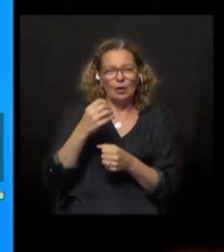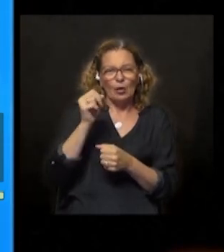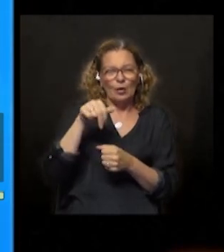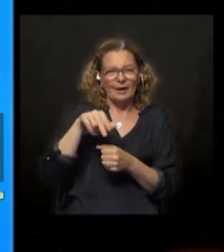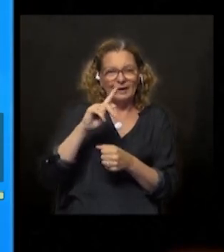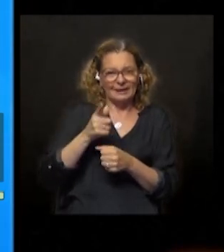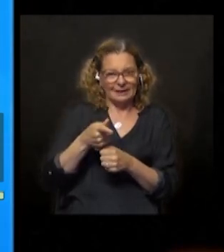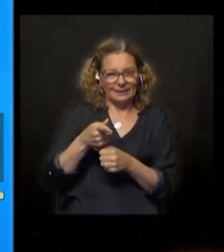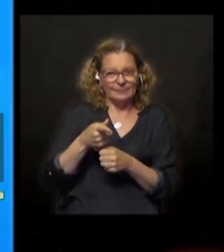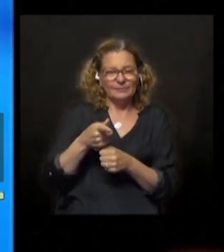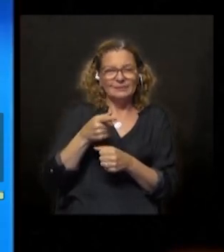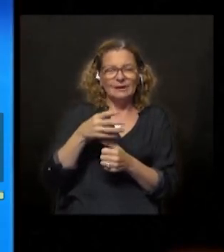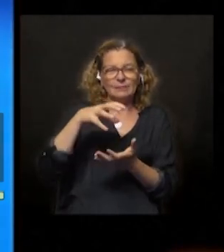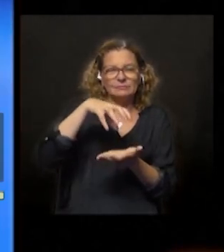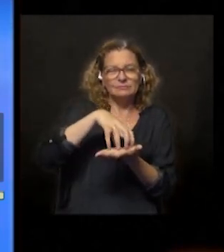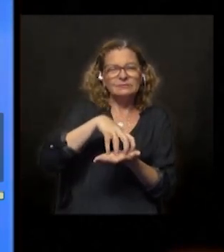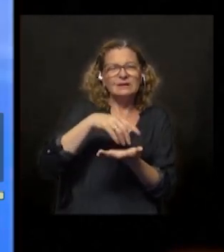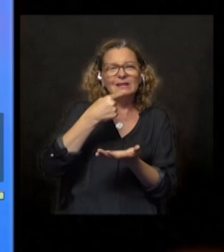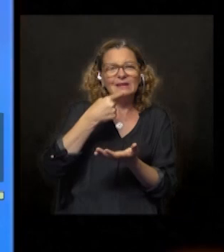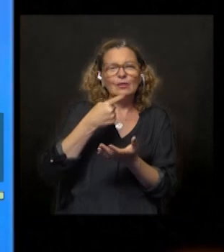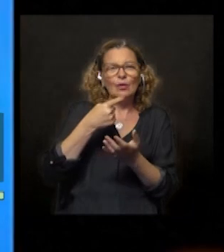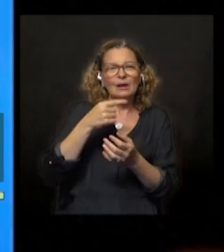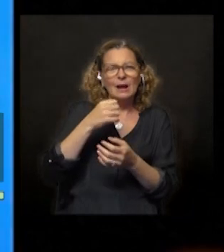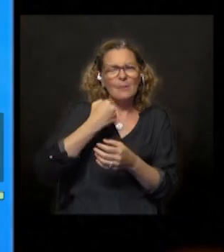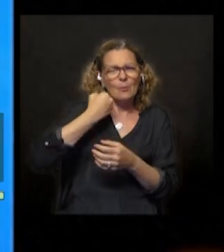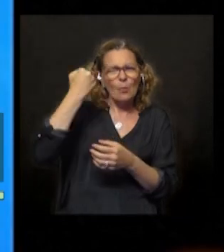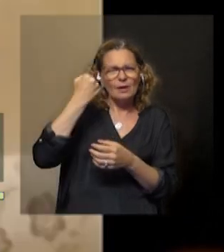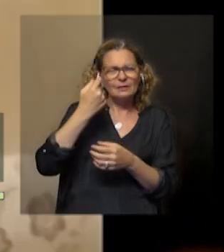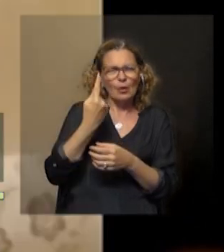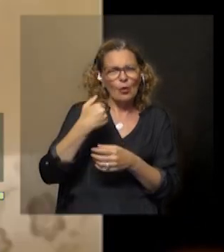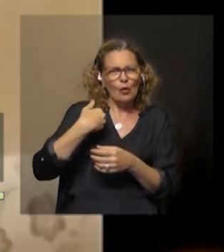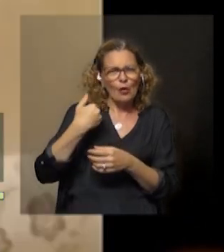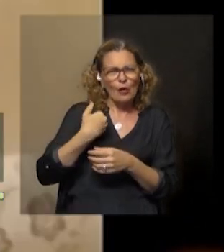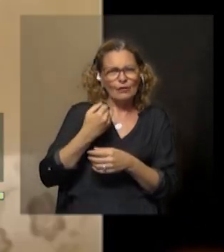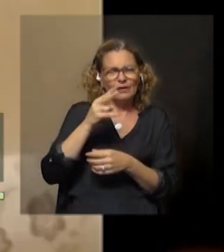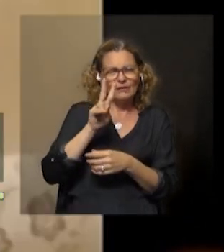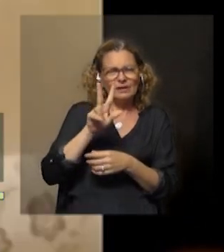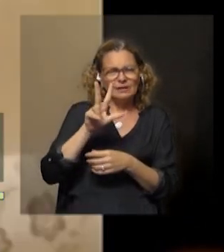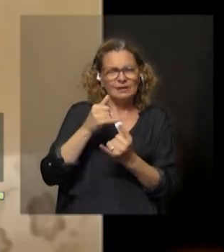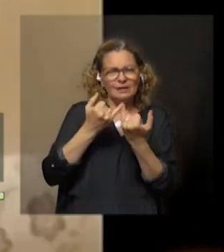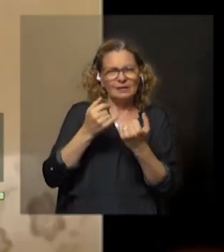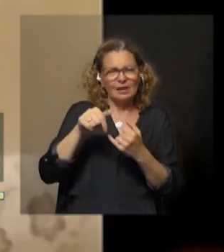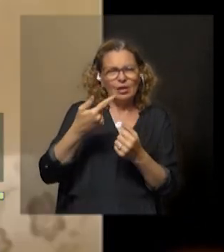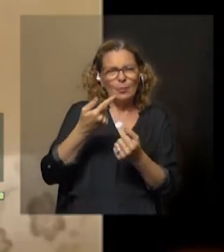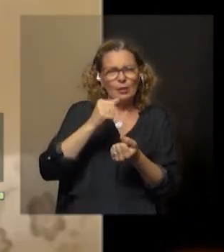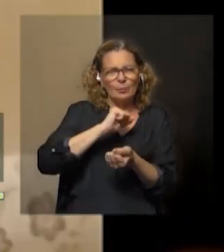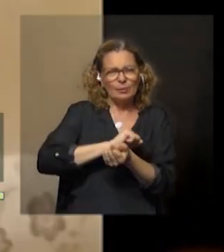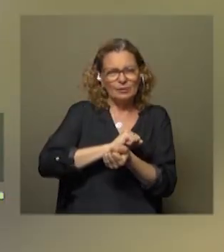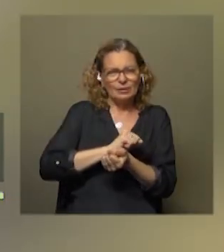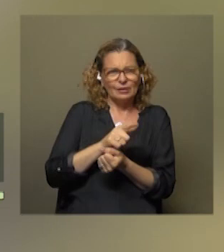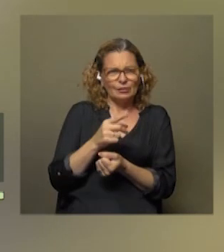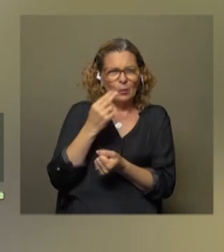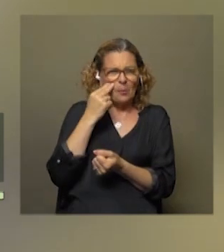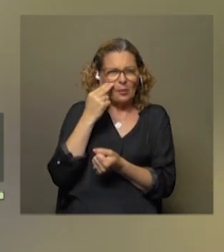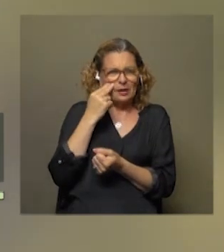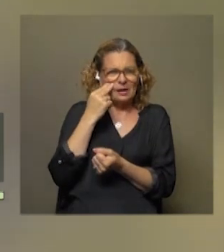Irán juman Rights con sede en oslo afirmó que la ejecución pública de un joven manifestante 23 días después de su detención es otro grave